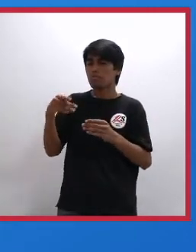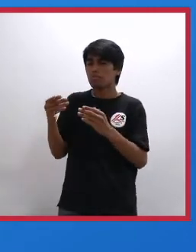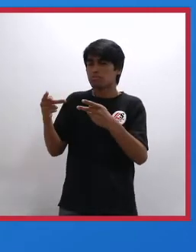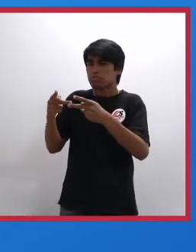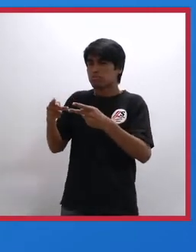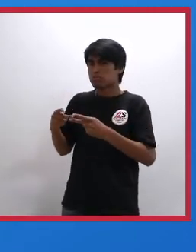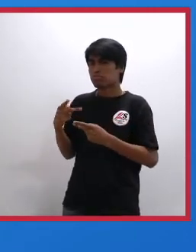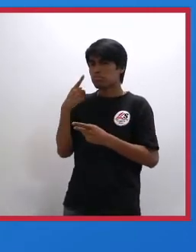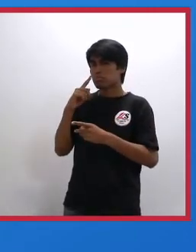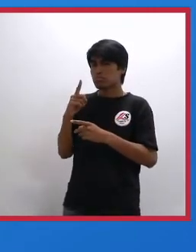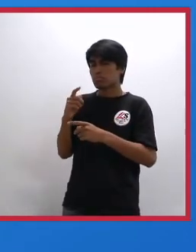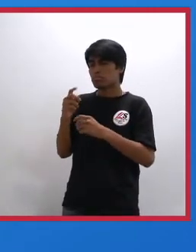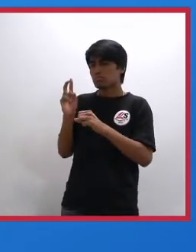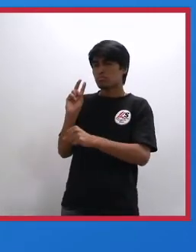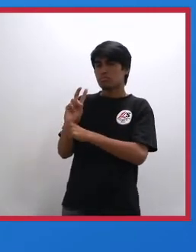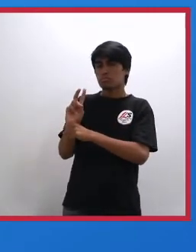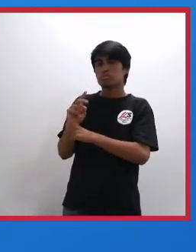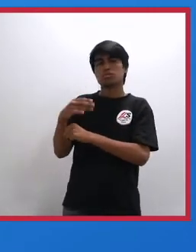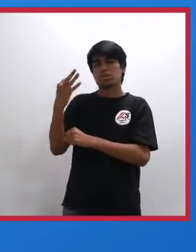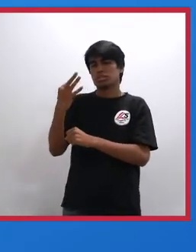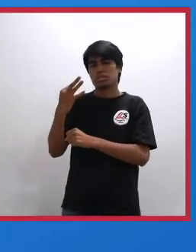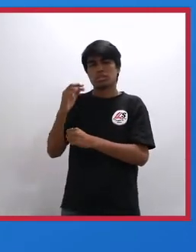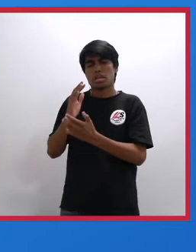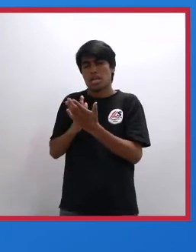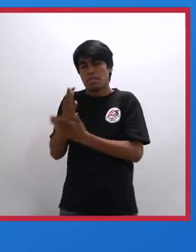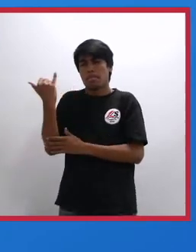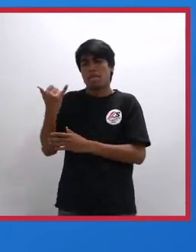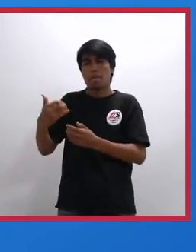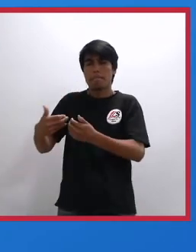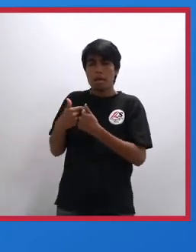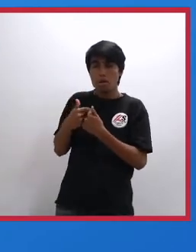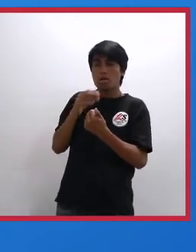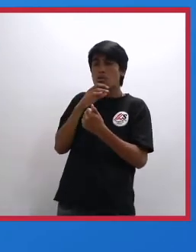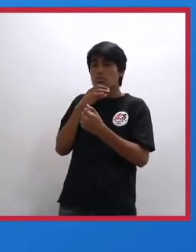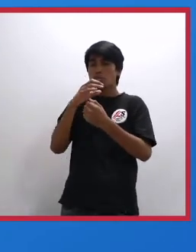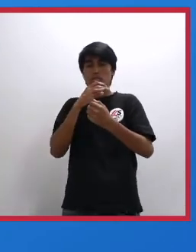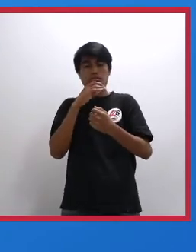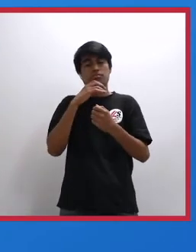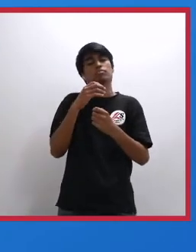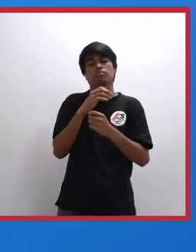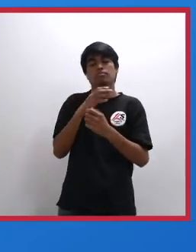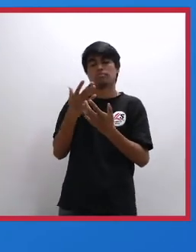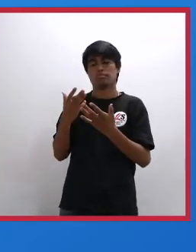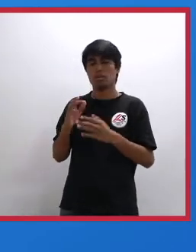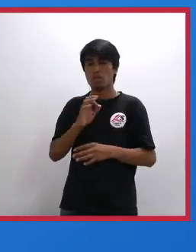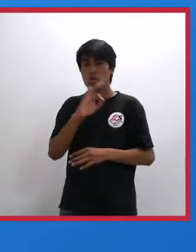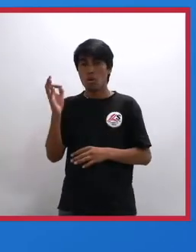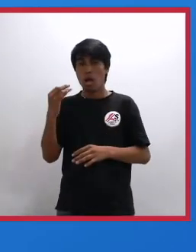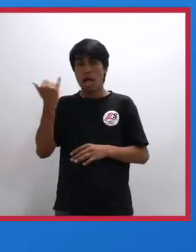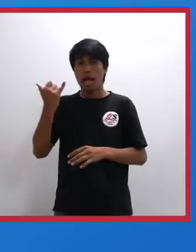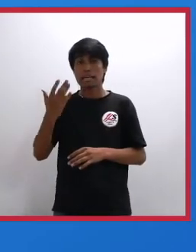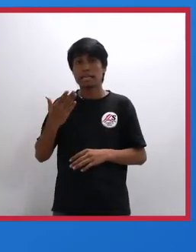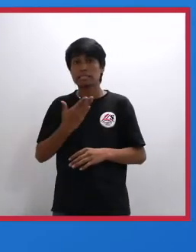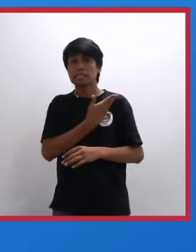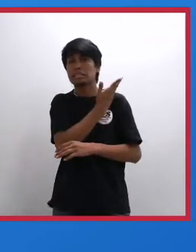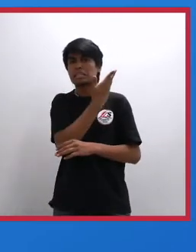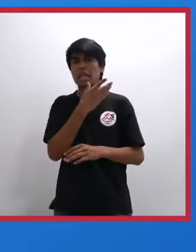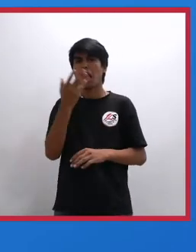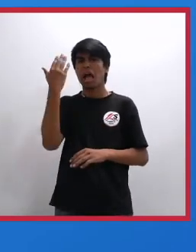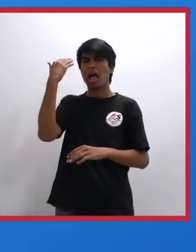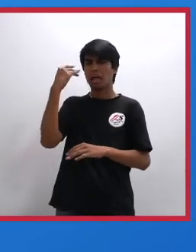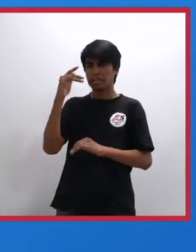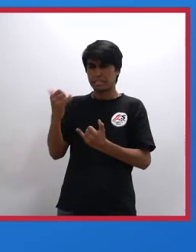segura, van a ir surgiendo las preguntas de si hubo un accidente, ¿cuáles eran las medidas